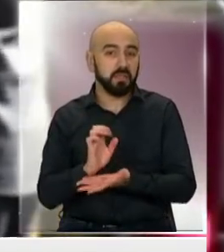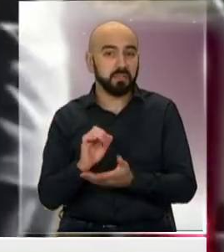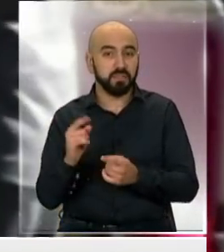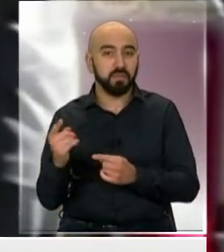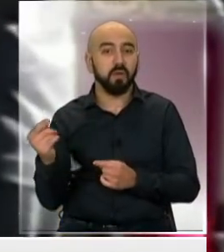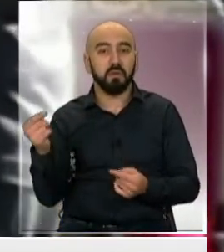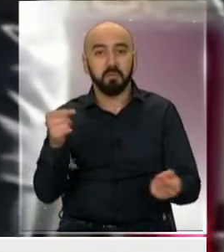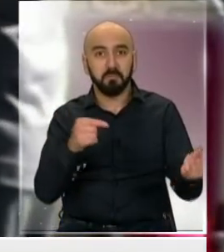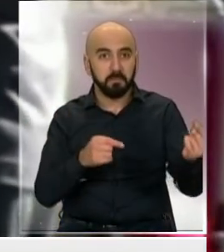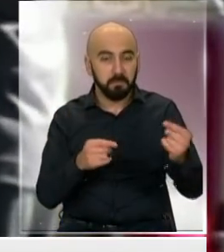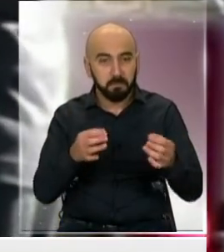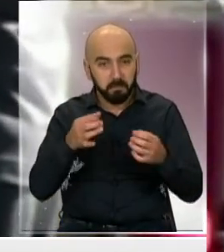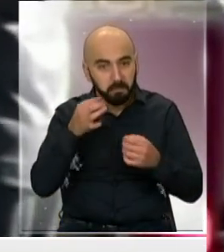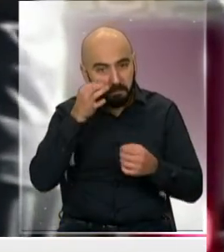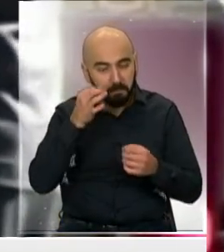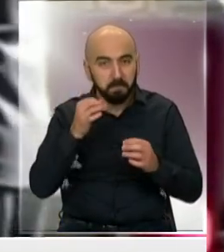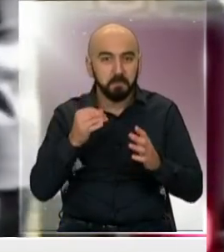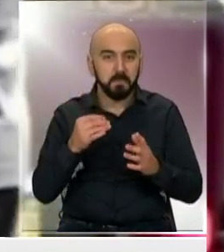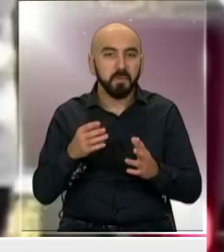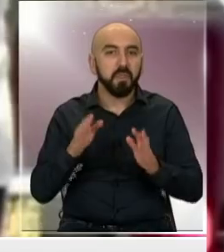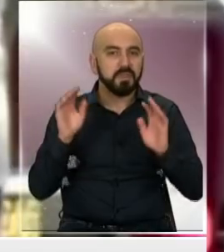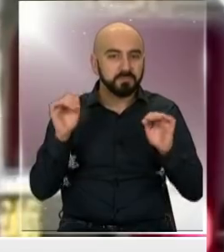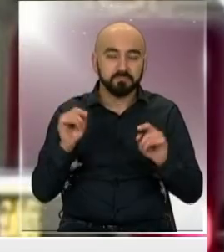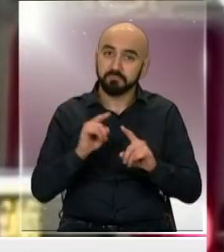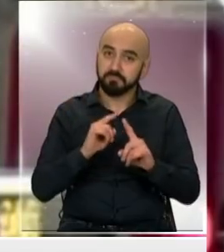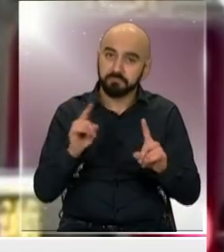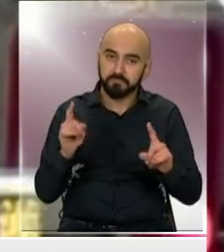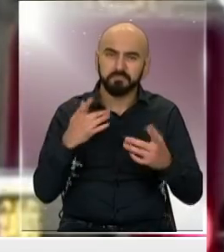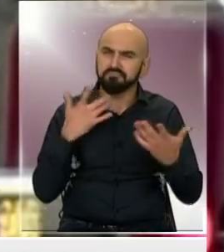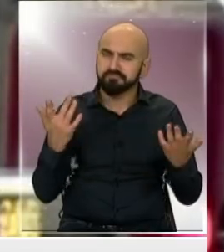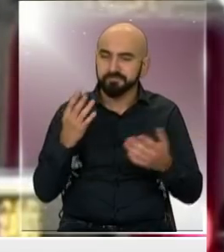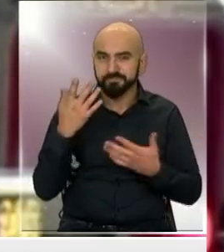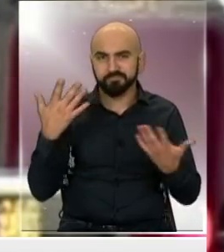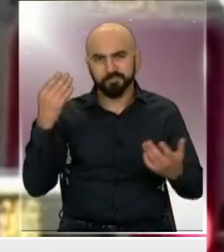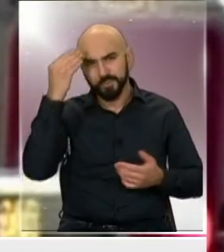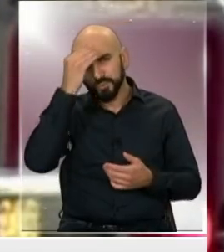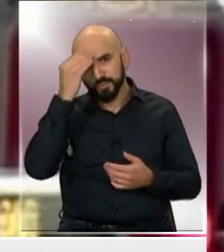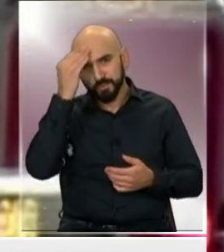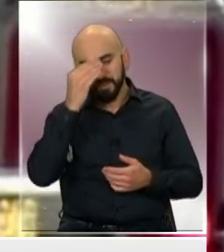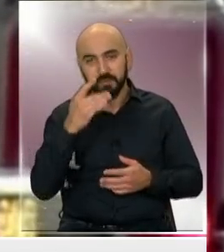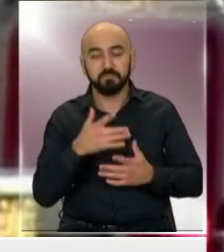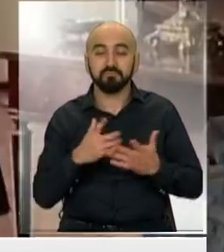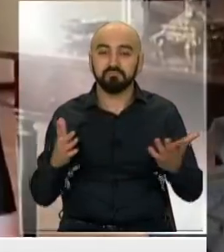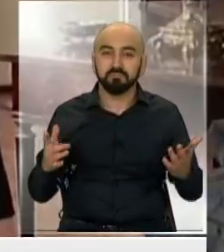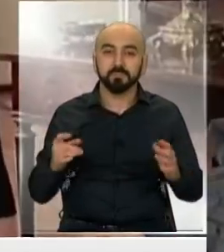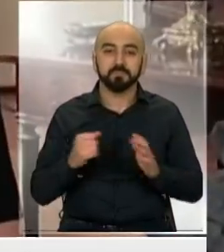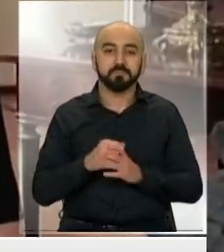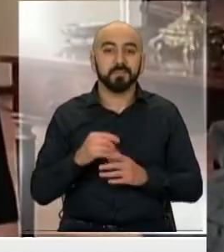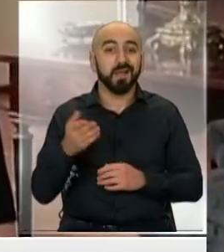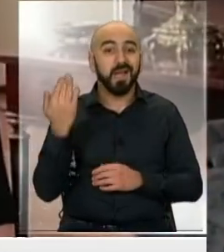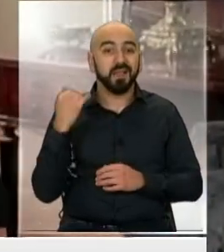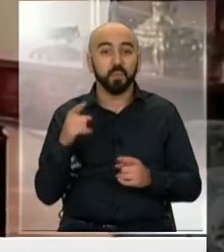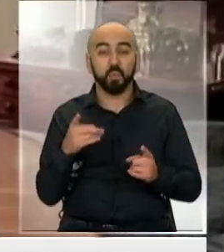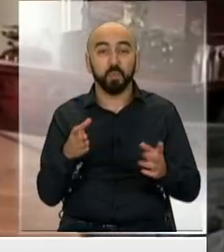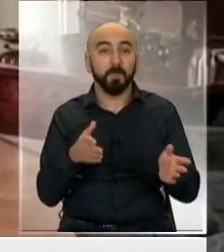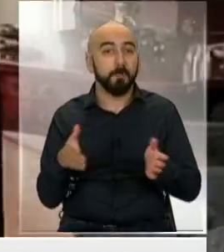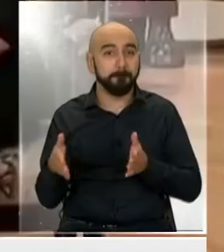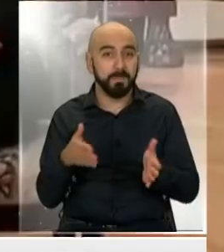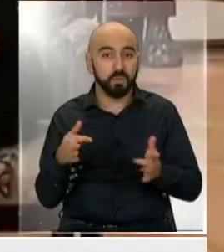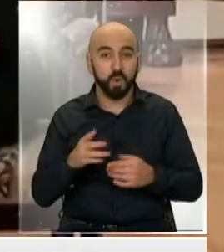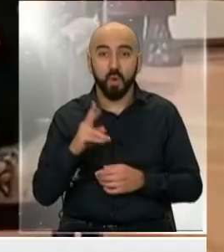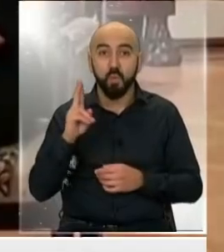tipo de personalidades, porque justamente están muy preocupados que, a pesar que en un momento Uruguay fue